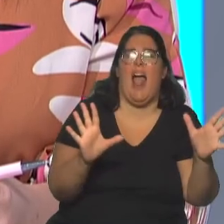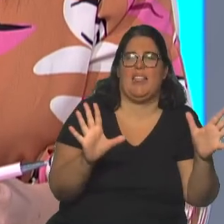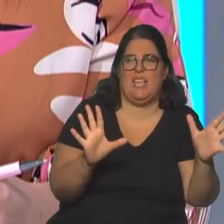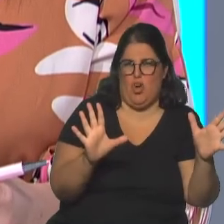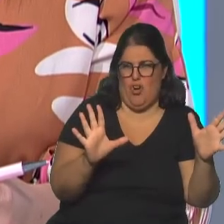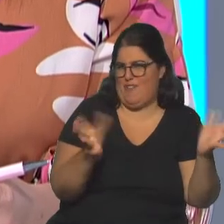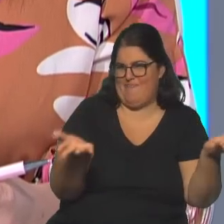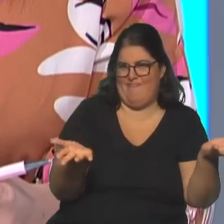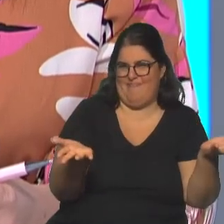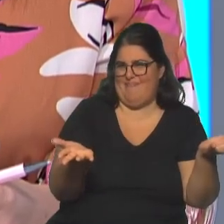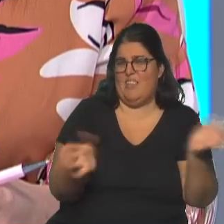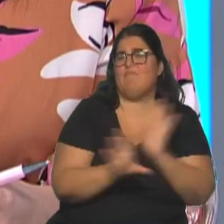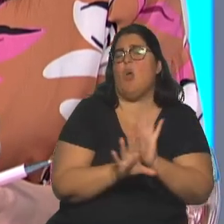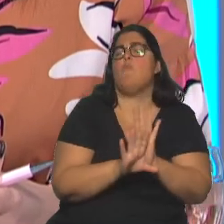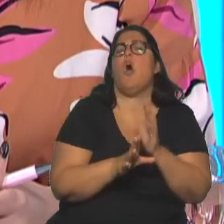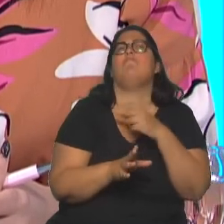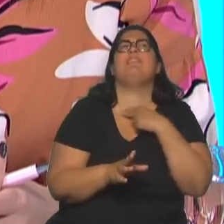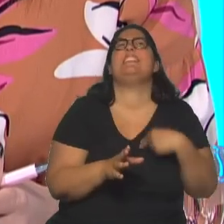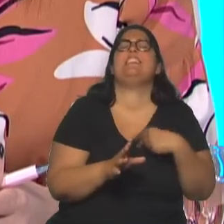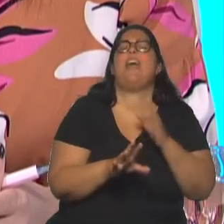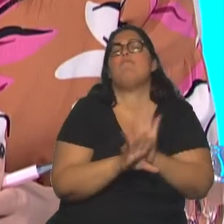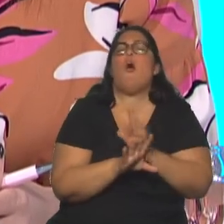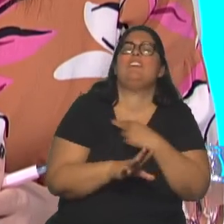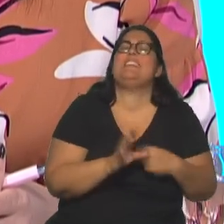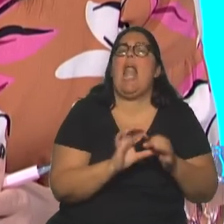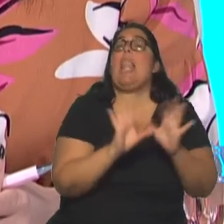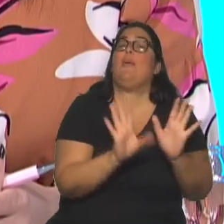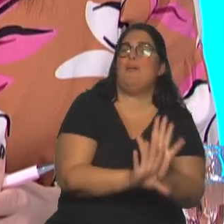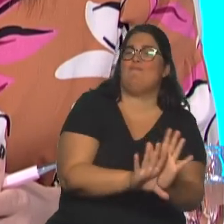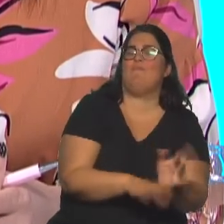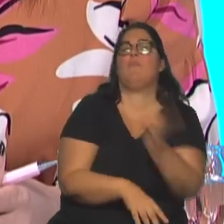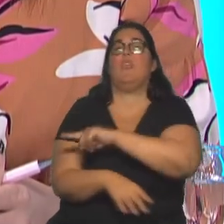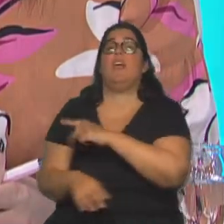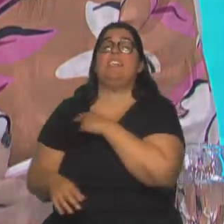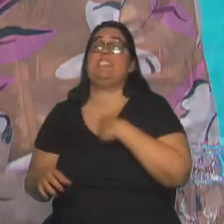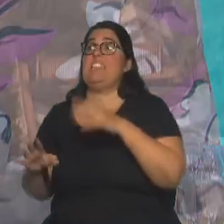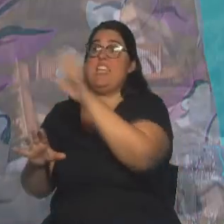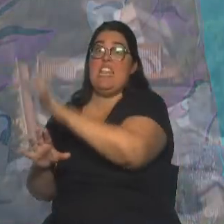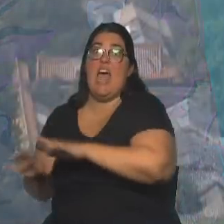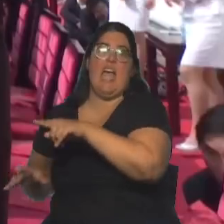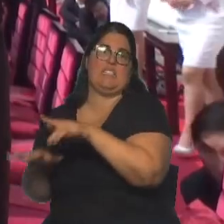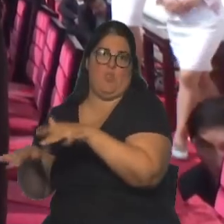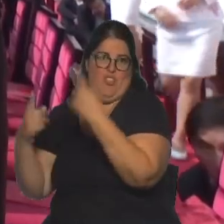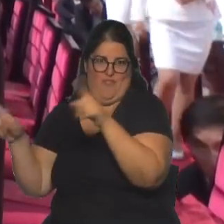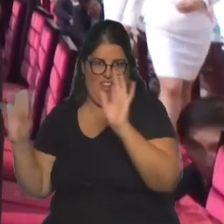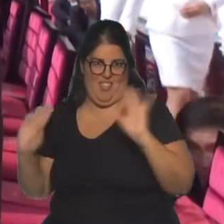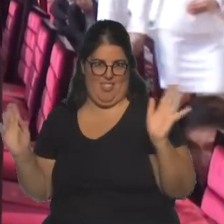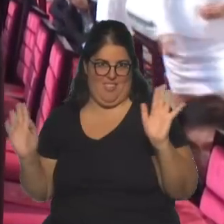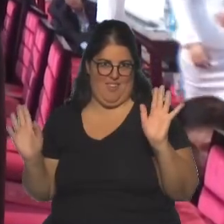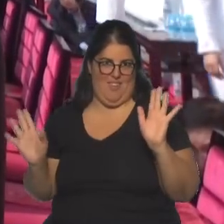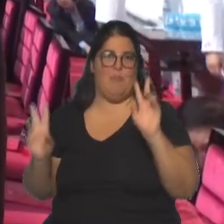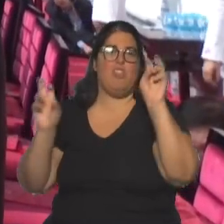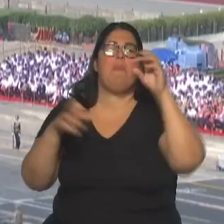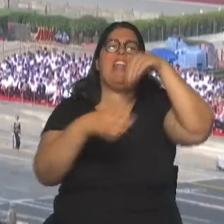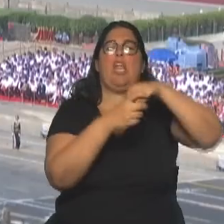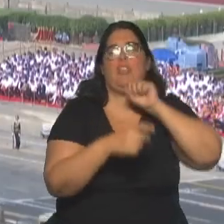podemos afirmar que es la China libre, mientras que en el continente la situación es otra. Eso entonces en materia interna, pero en